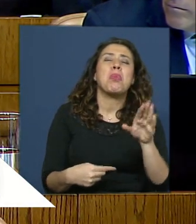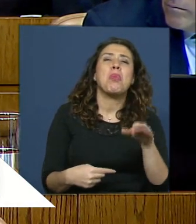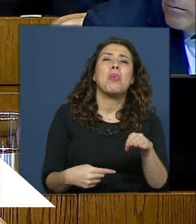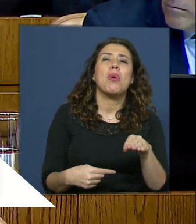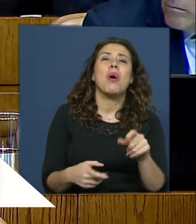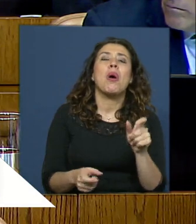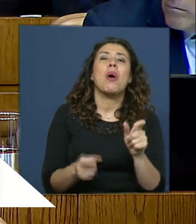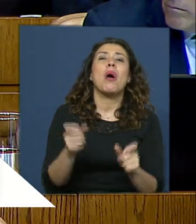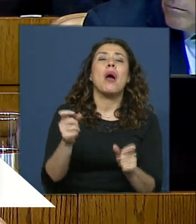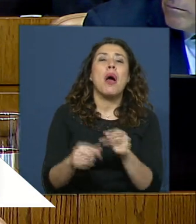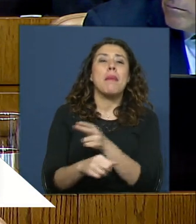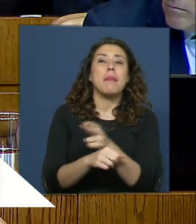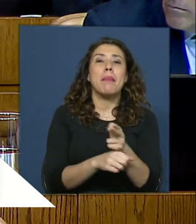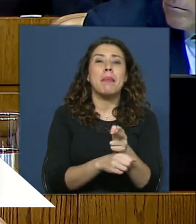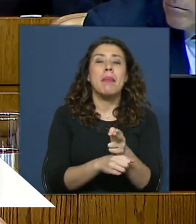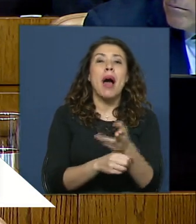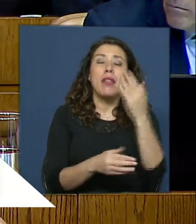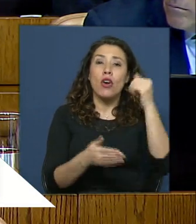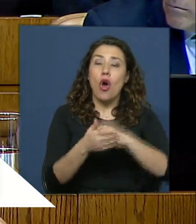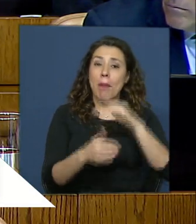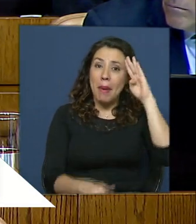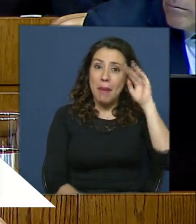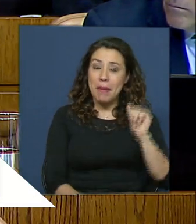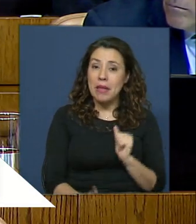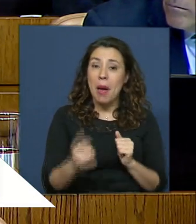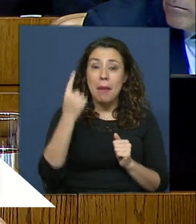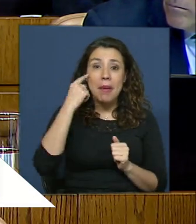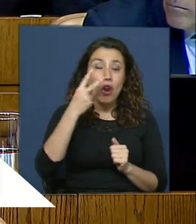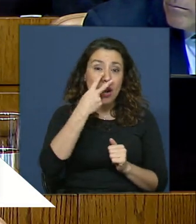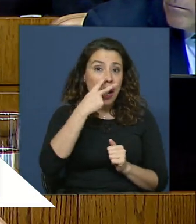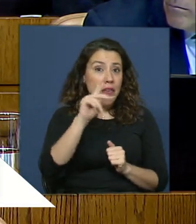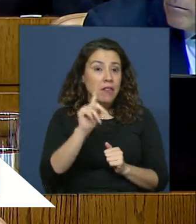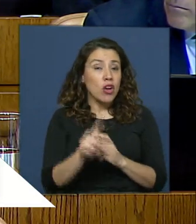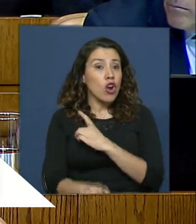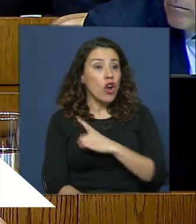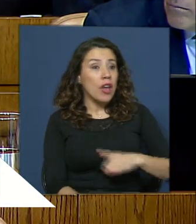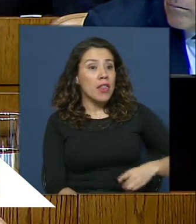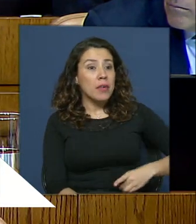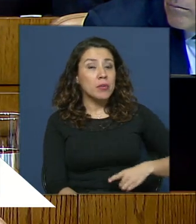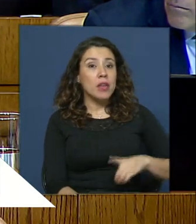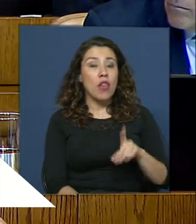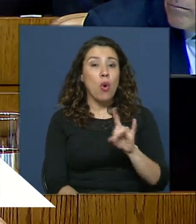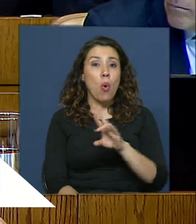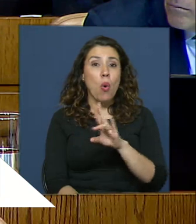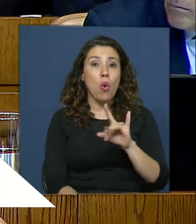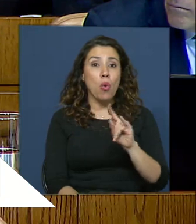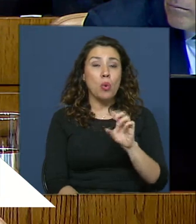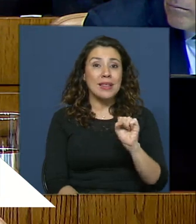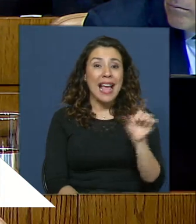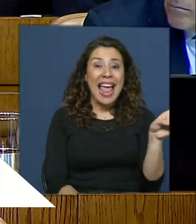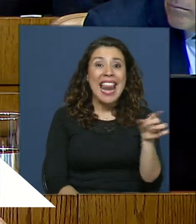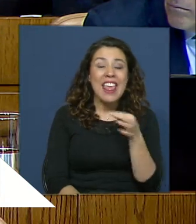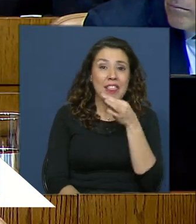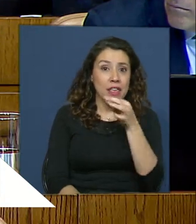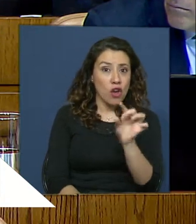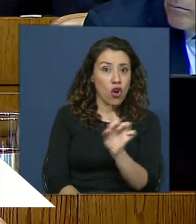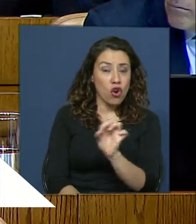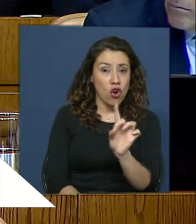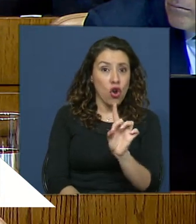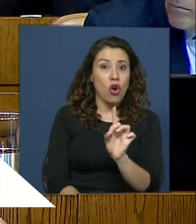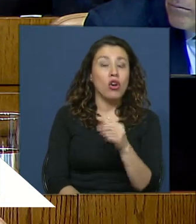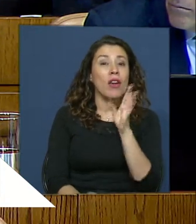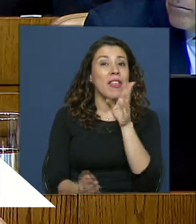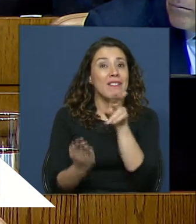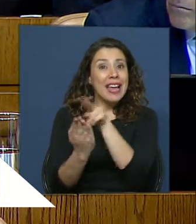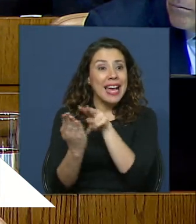genocidio. Pero no se refiere a lo que el diputado Ignacio Urrutia acaba de señalar. Creo que primero hay que